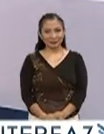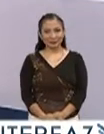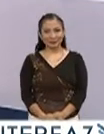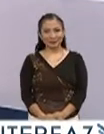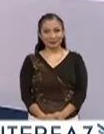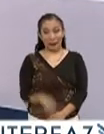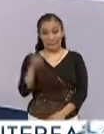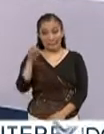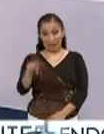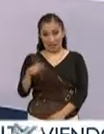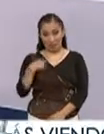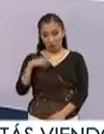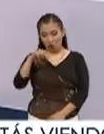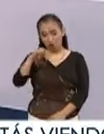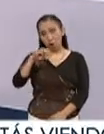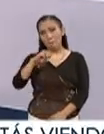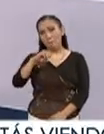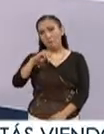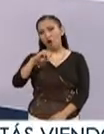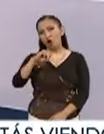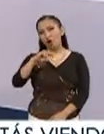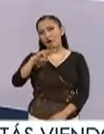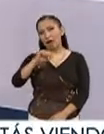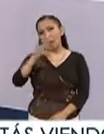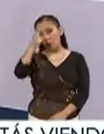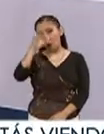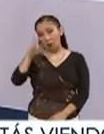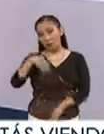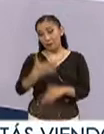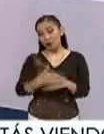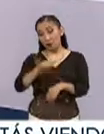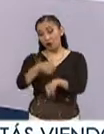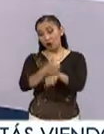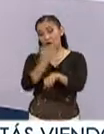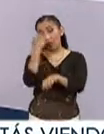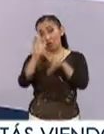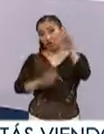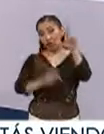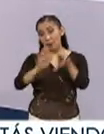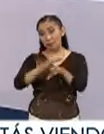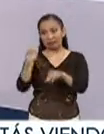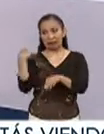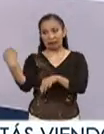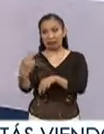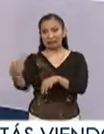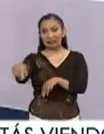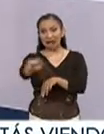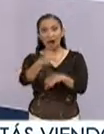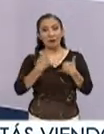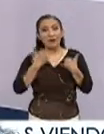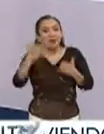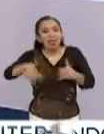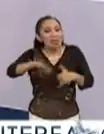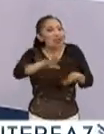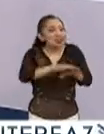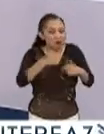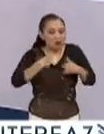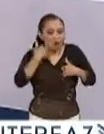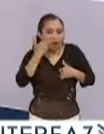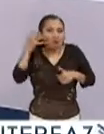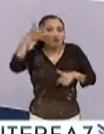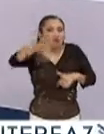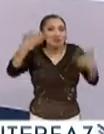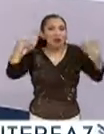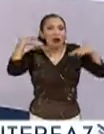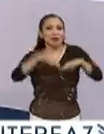Y justamente la ciudad de Monclova, en Coahuila, albergará una nueva escuela normal debido a la gran demanda de jóvenes que están buscando convertirse